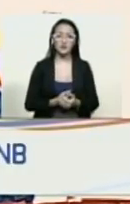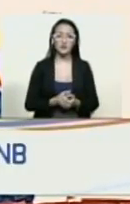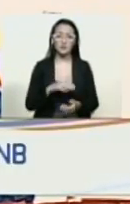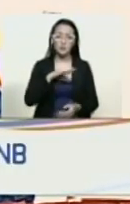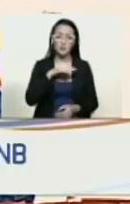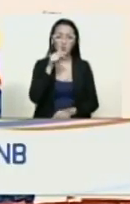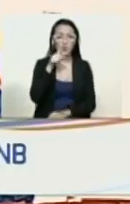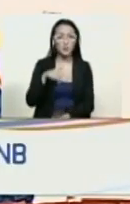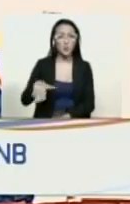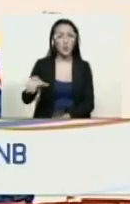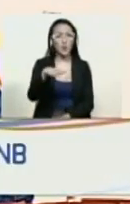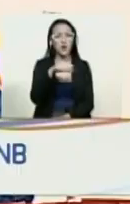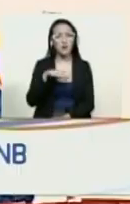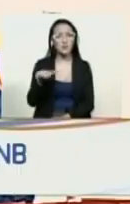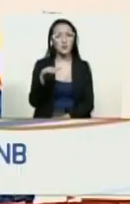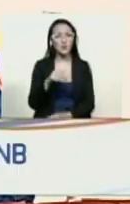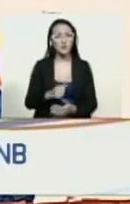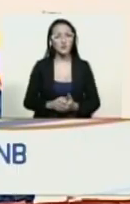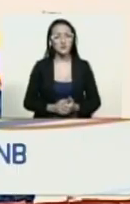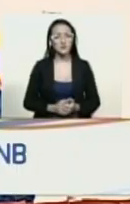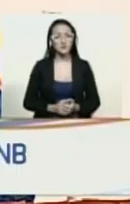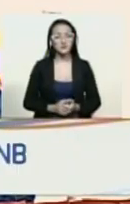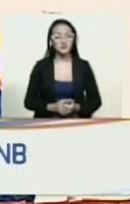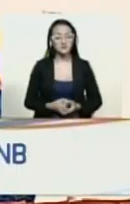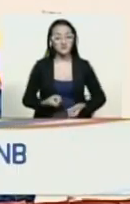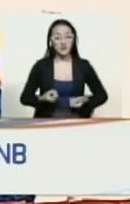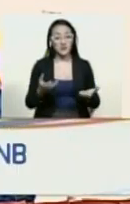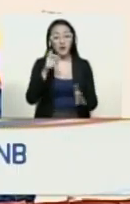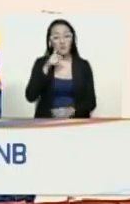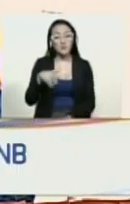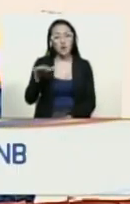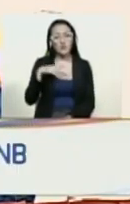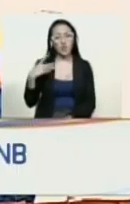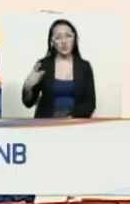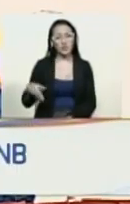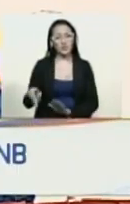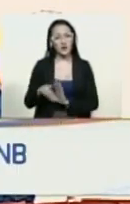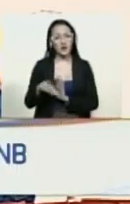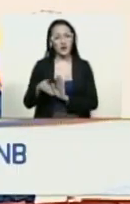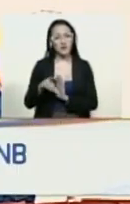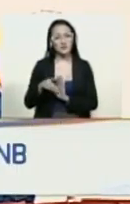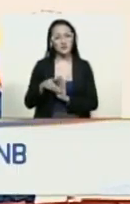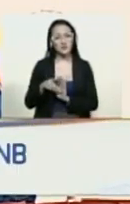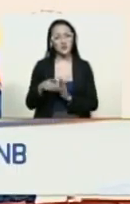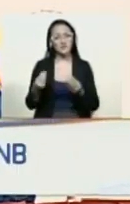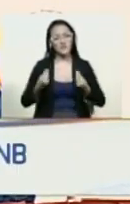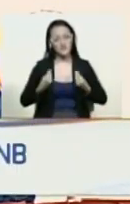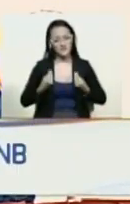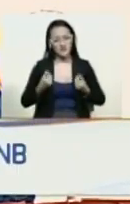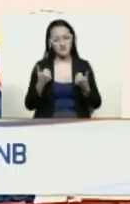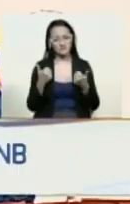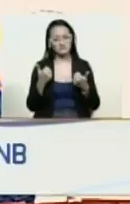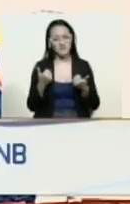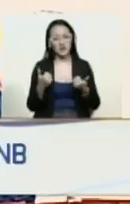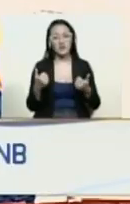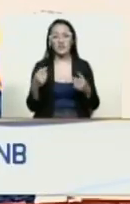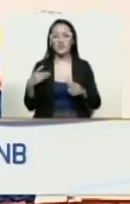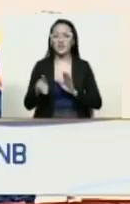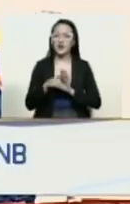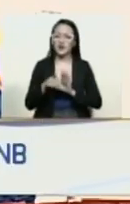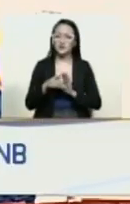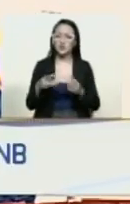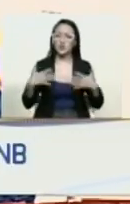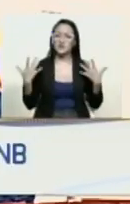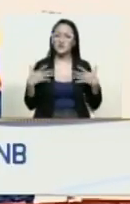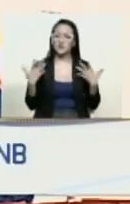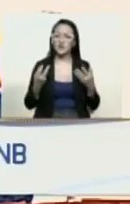del pueblo, que le garantice a nuestro pueblo su derecho a vivir, su derecho a disfrutar